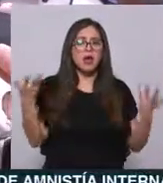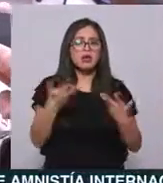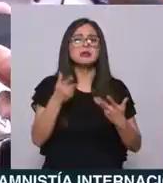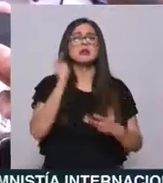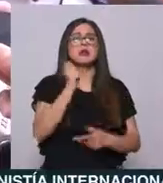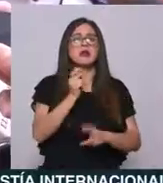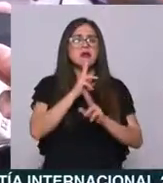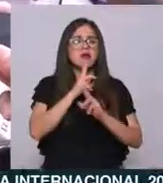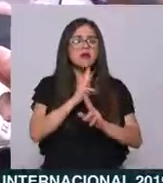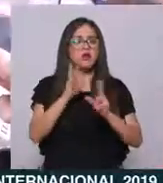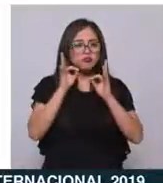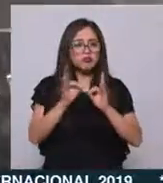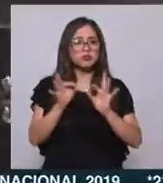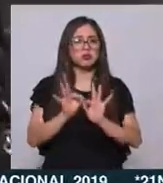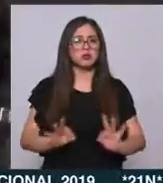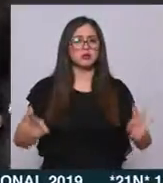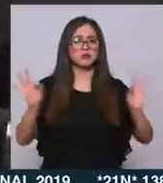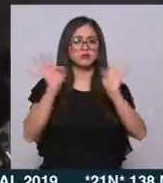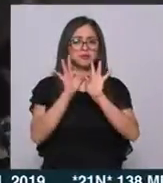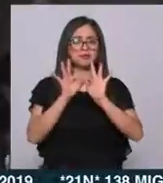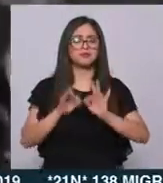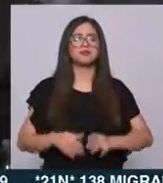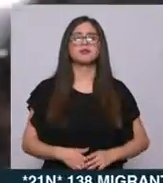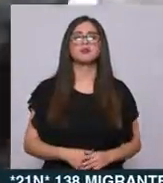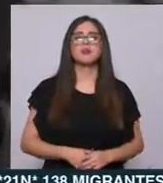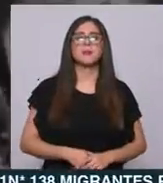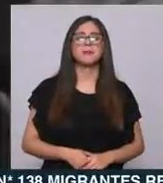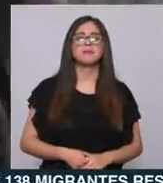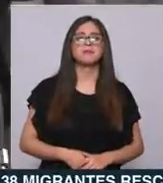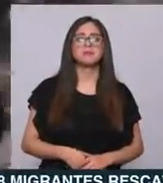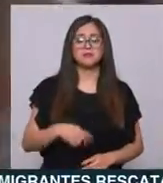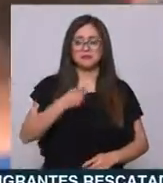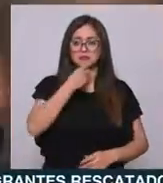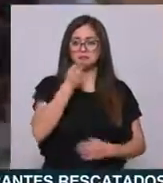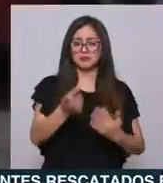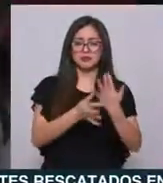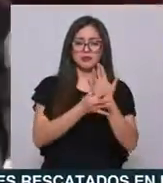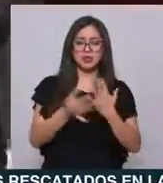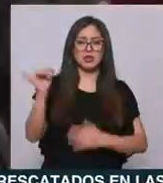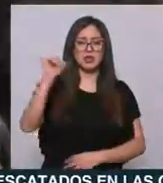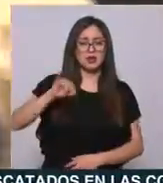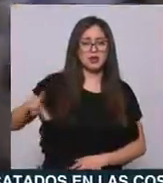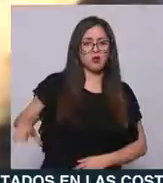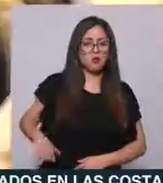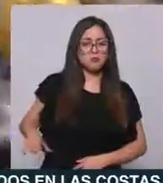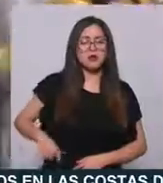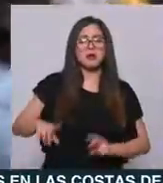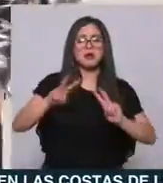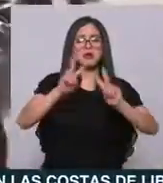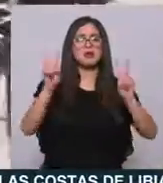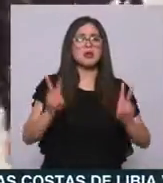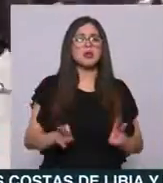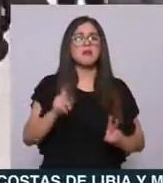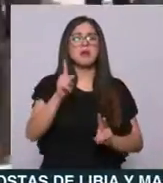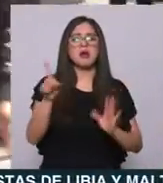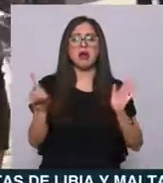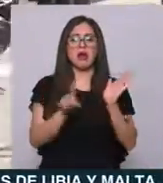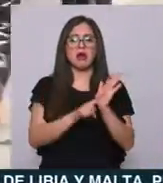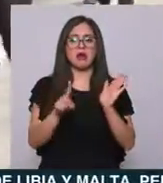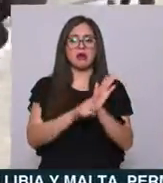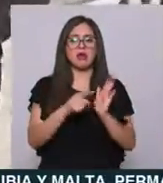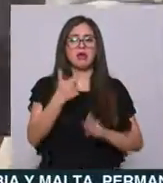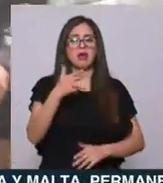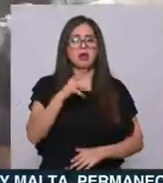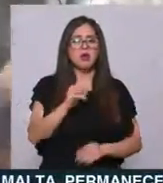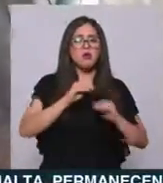tener resultados importantes. Respecto a lo mencionado por la jefa de gobierno, en el tema de la activación de la alerta de género en la